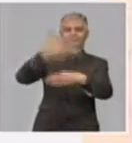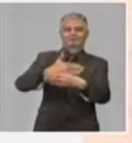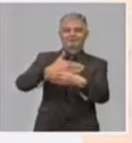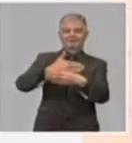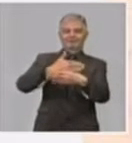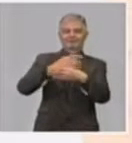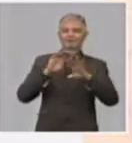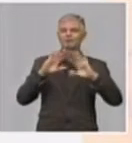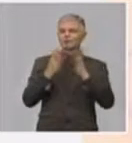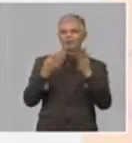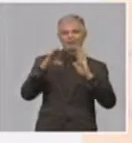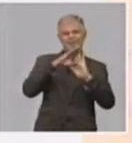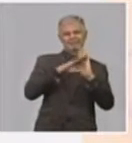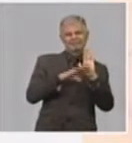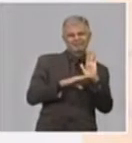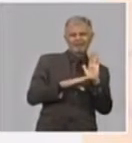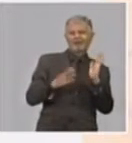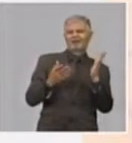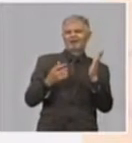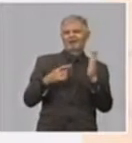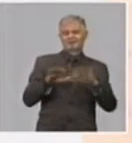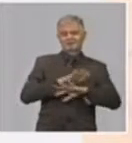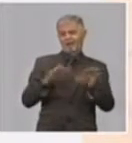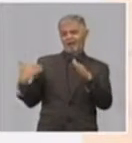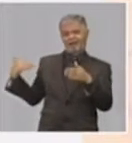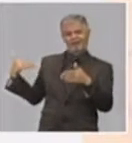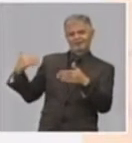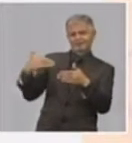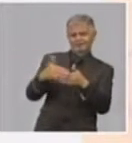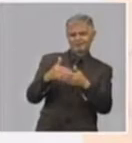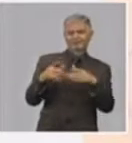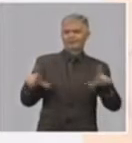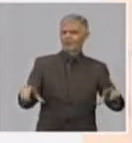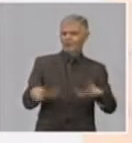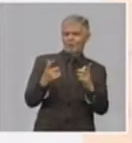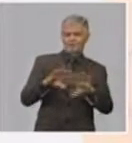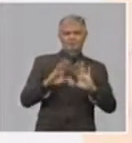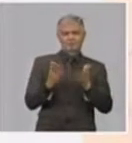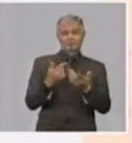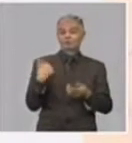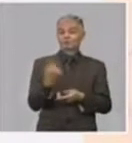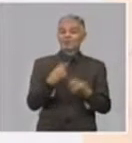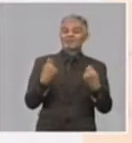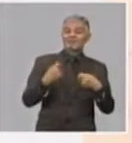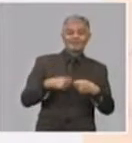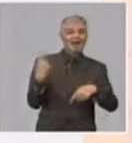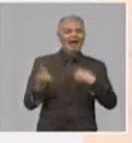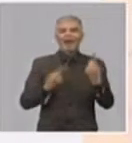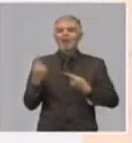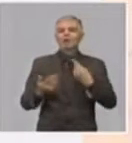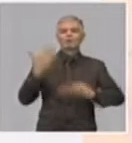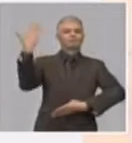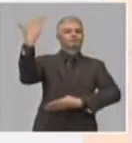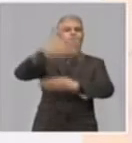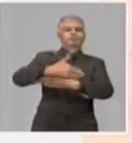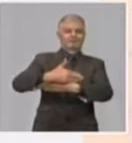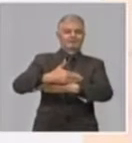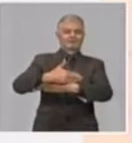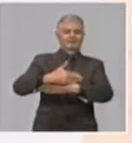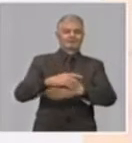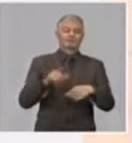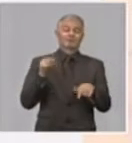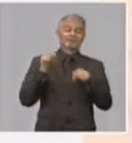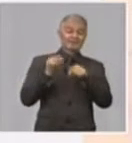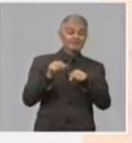no voy a insistir en ellas, pero bueno, evidentemente nosotros tenemos que tratar de lograr que el virus no nos alcance. Un elemento que a lo mejor no es